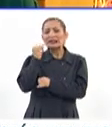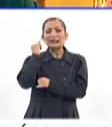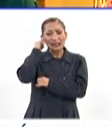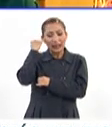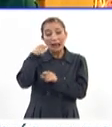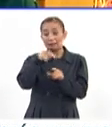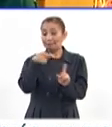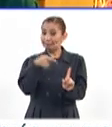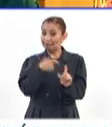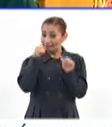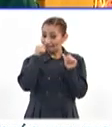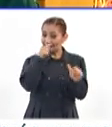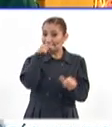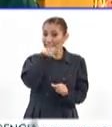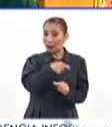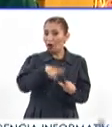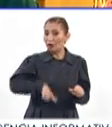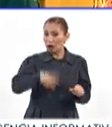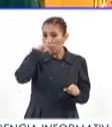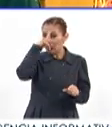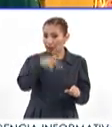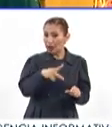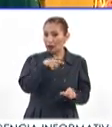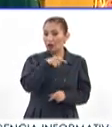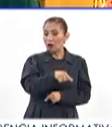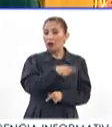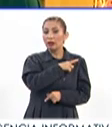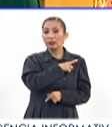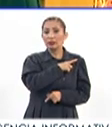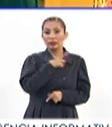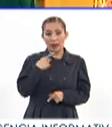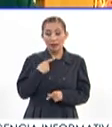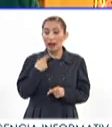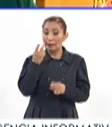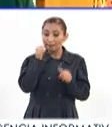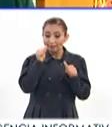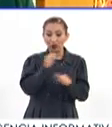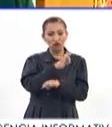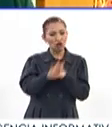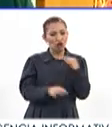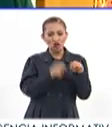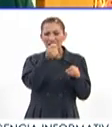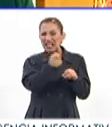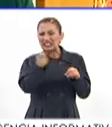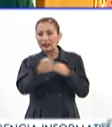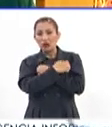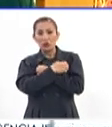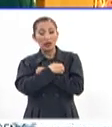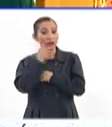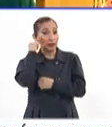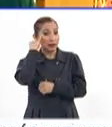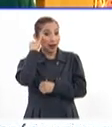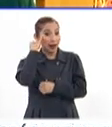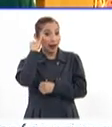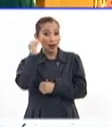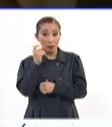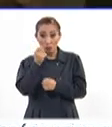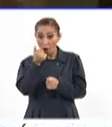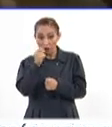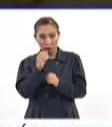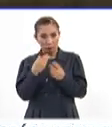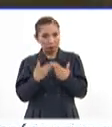pone énfasis en que el gobierno mexicano se ocupe de todos los componentes de la educación indígena, que no son